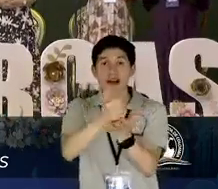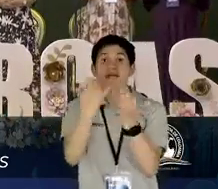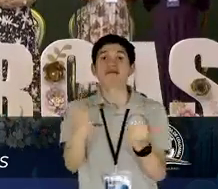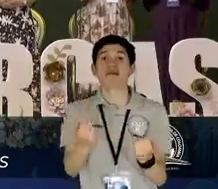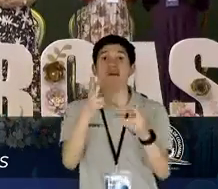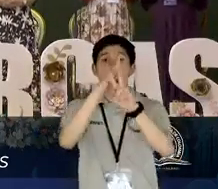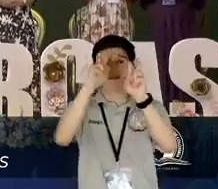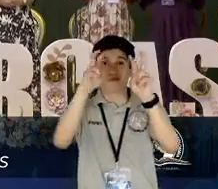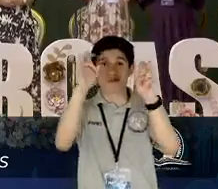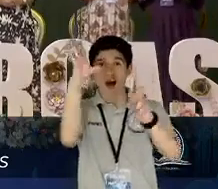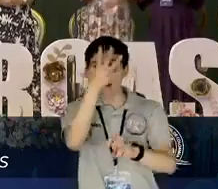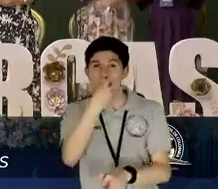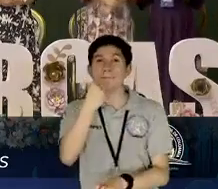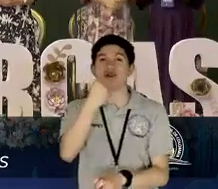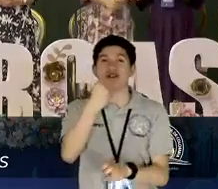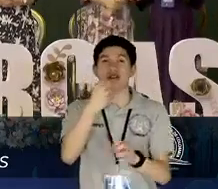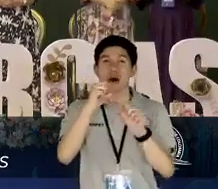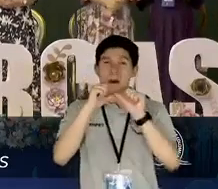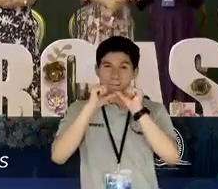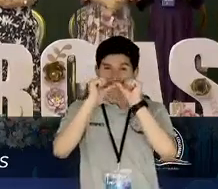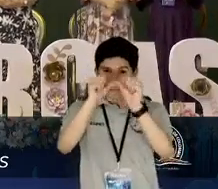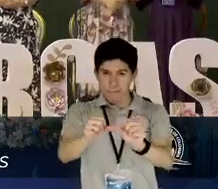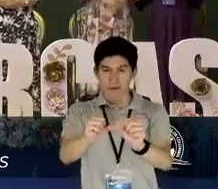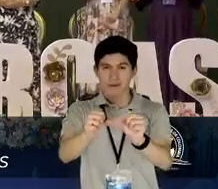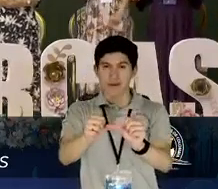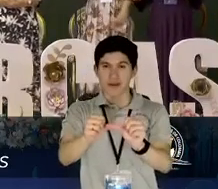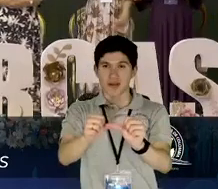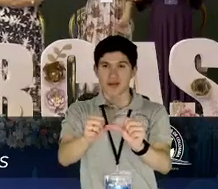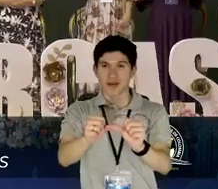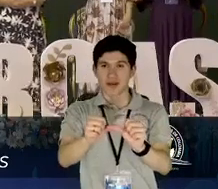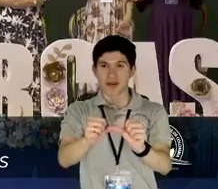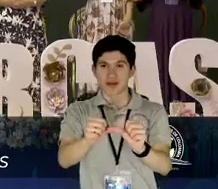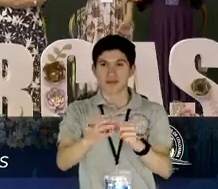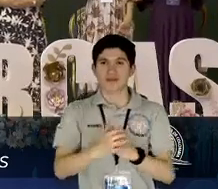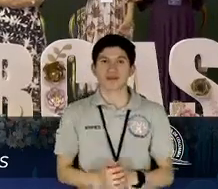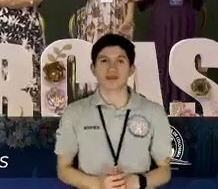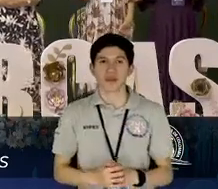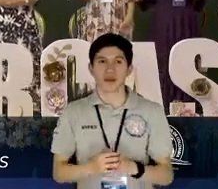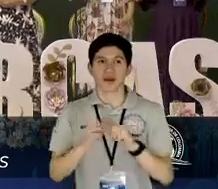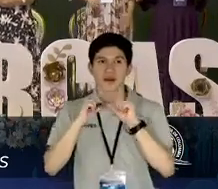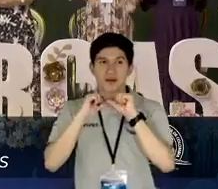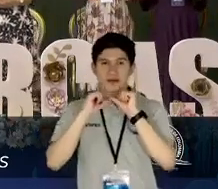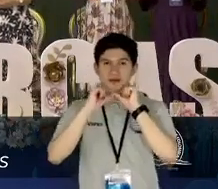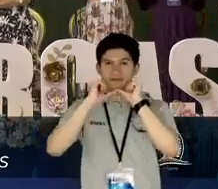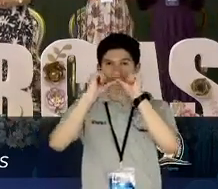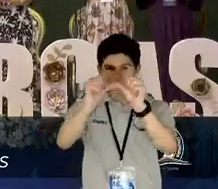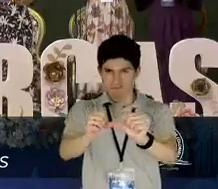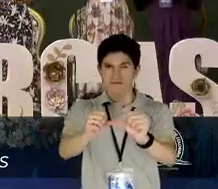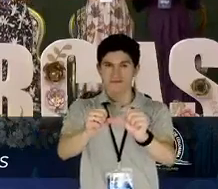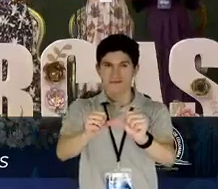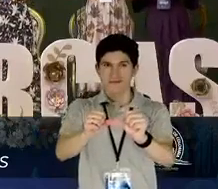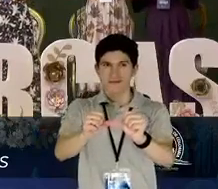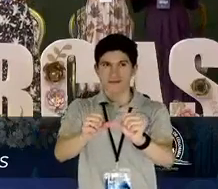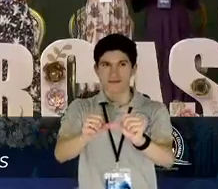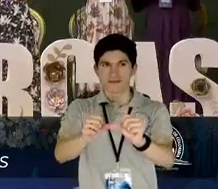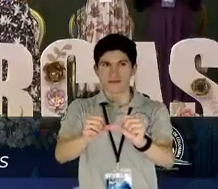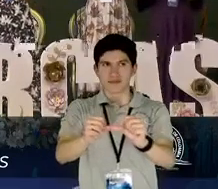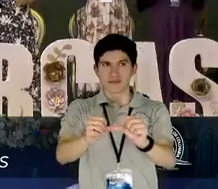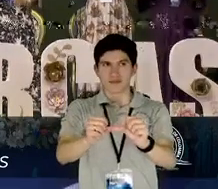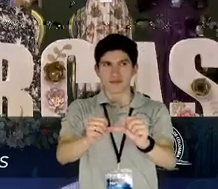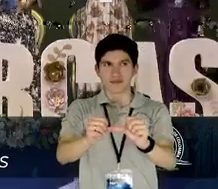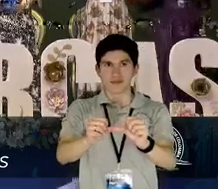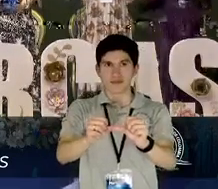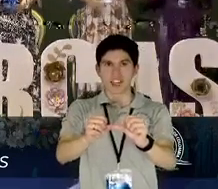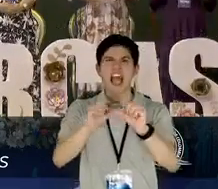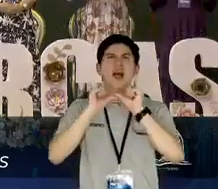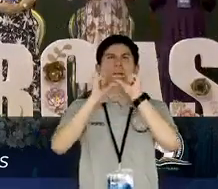bonito: permaneciendo en la unidad. ¿Usted lo quiere repetir conmigo? ¿Cómo es? Permaneciendo en la